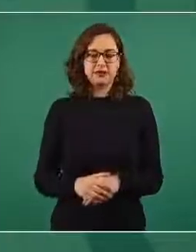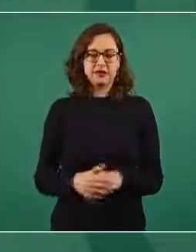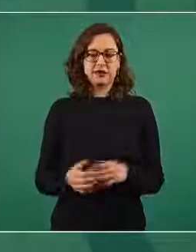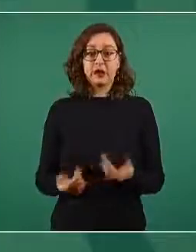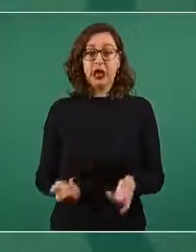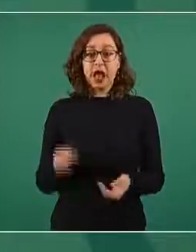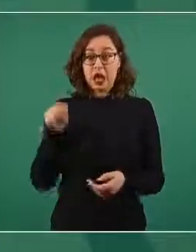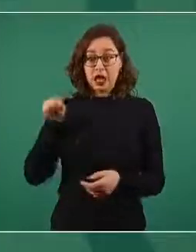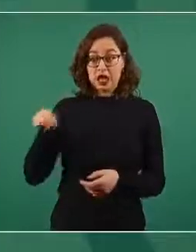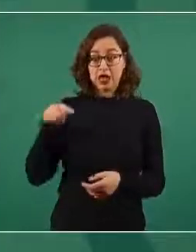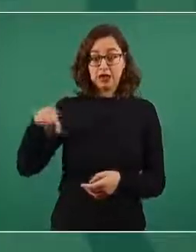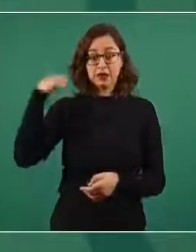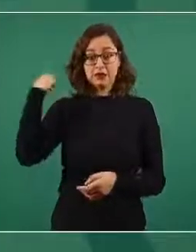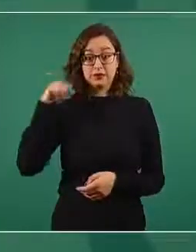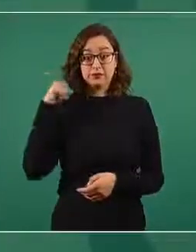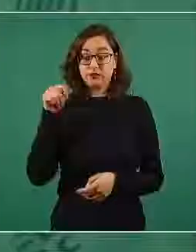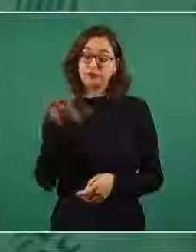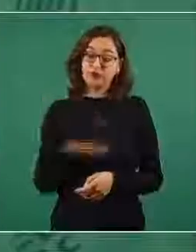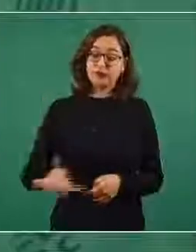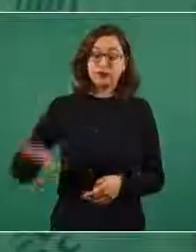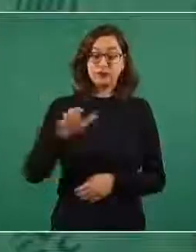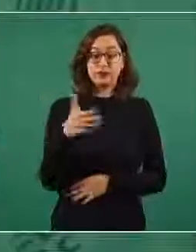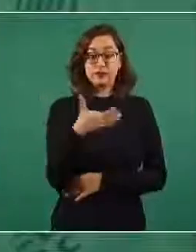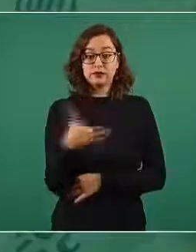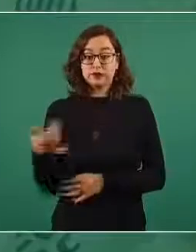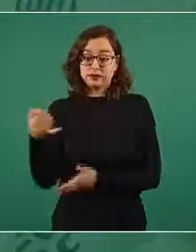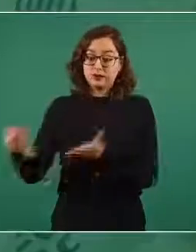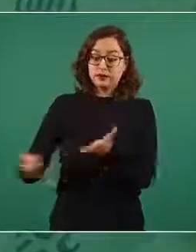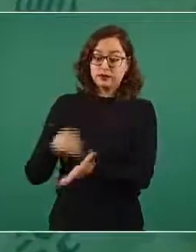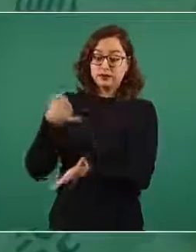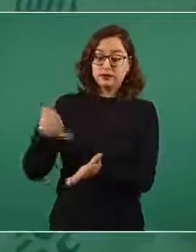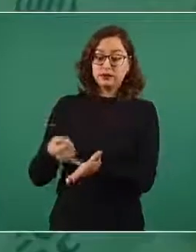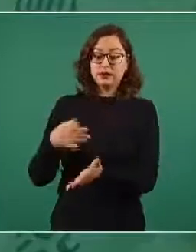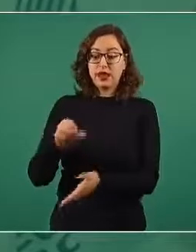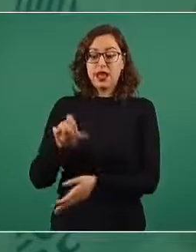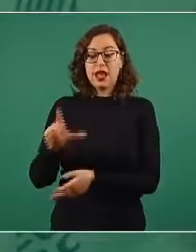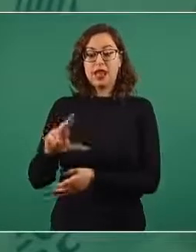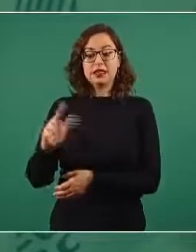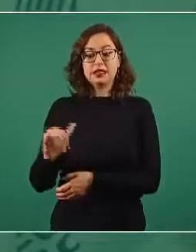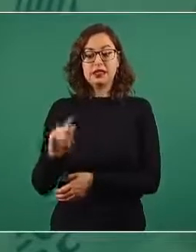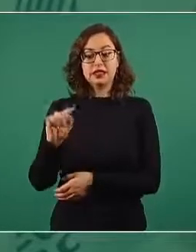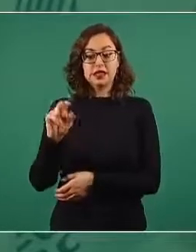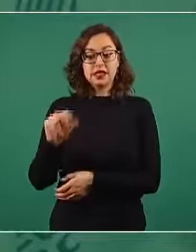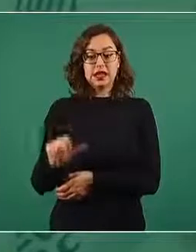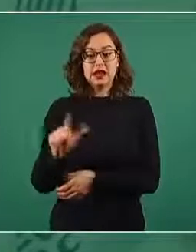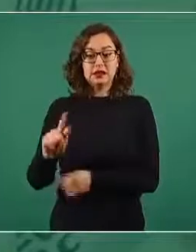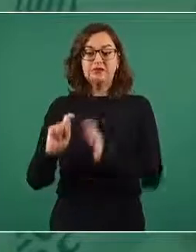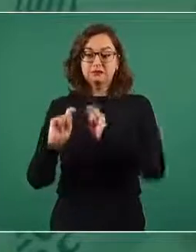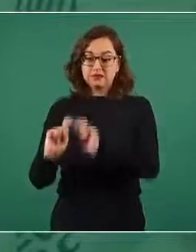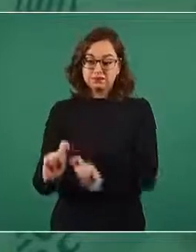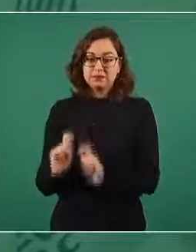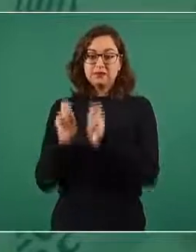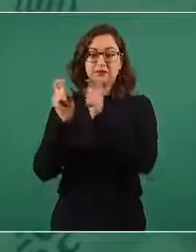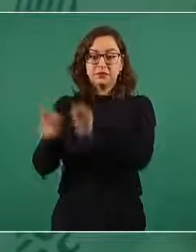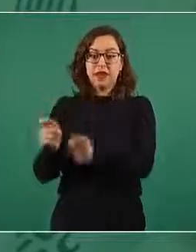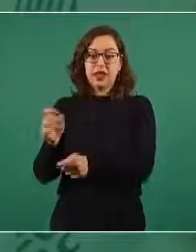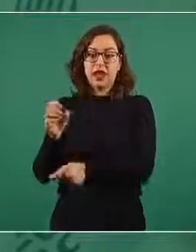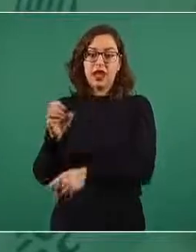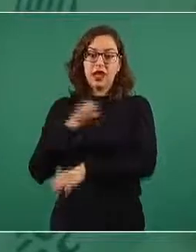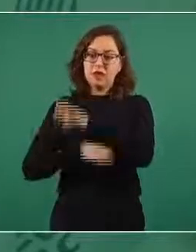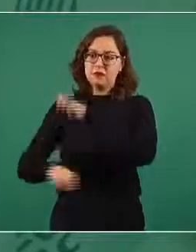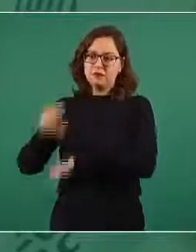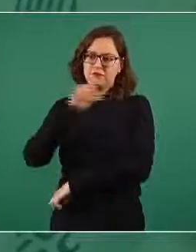ejido de Tabasco, una isla que se llama El Chinal, entregó la isla que estaba en manos de una empresa